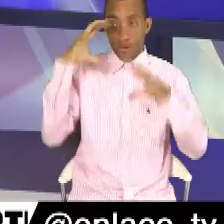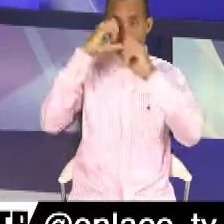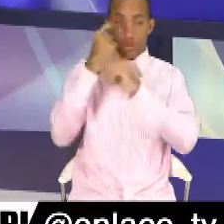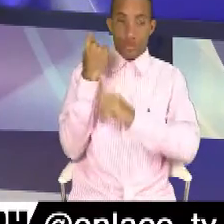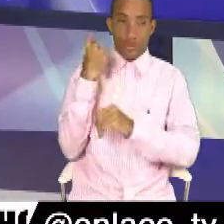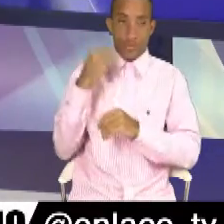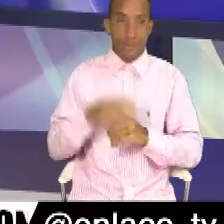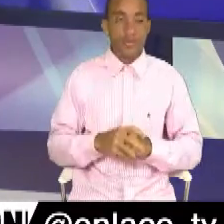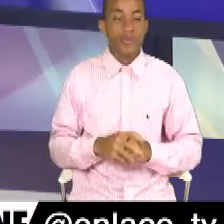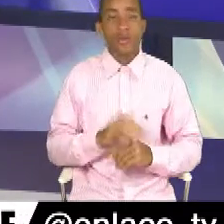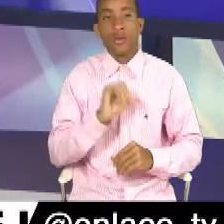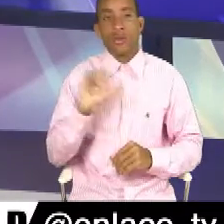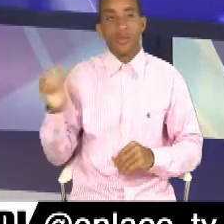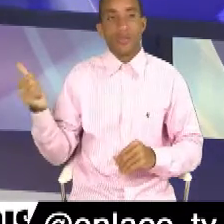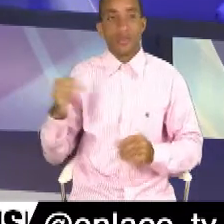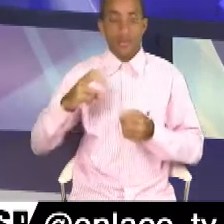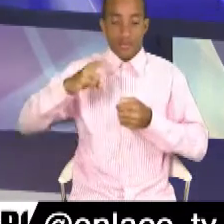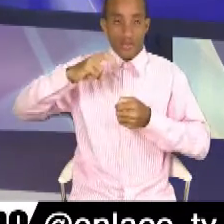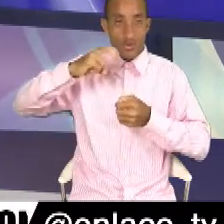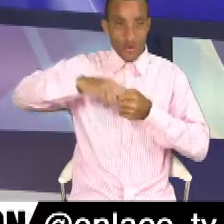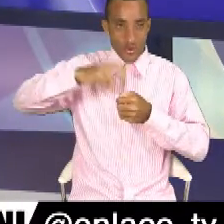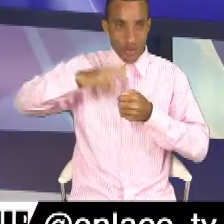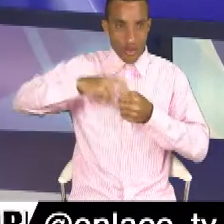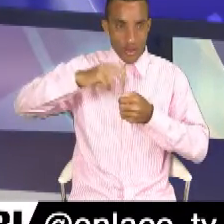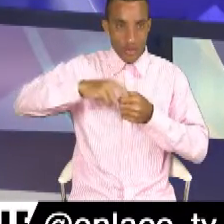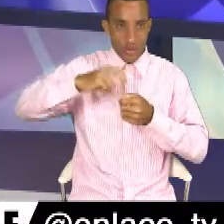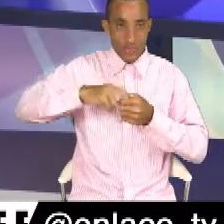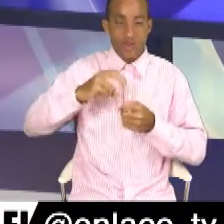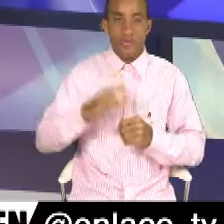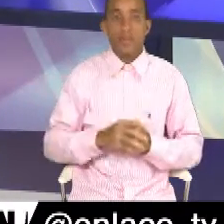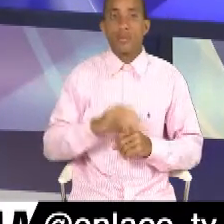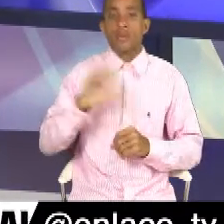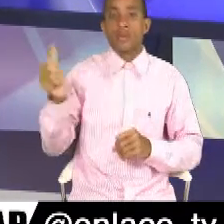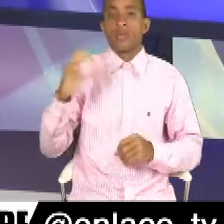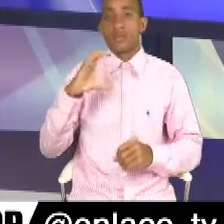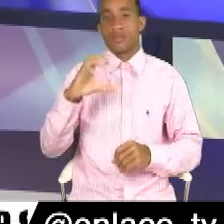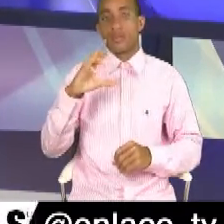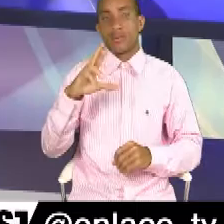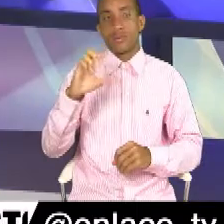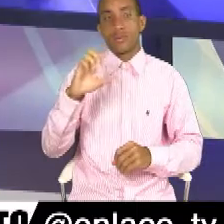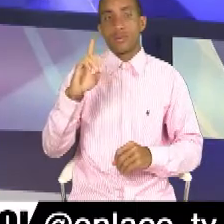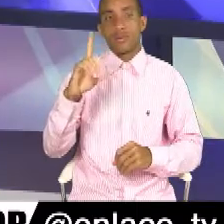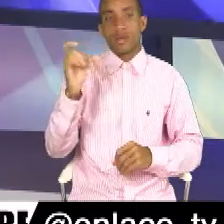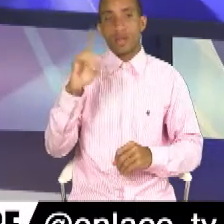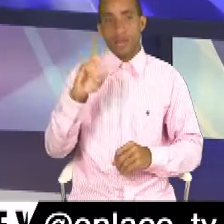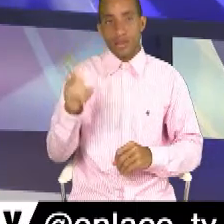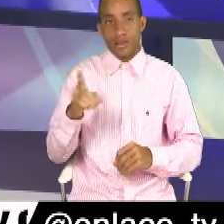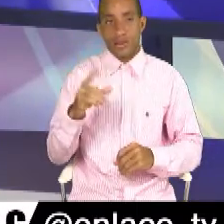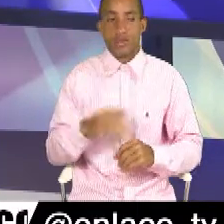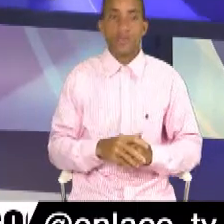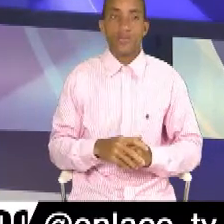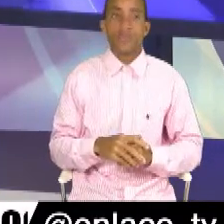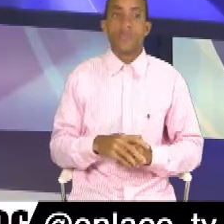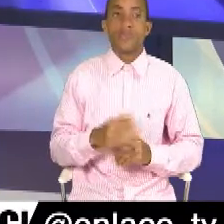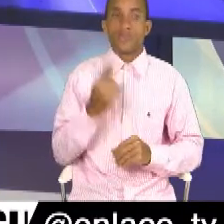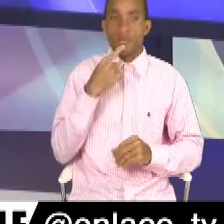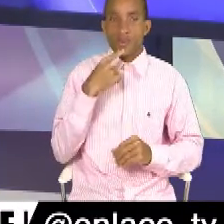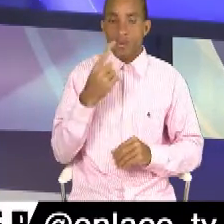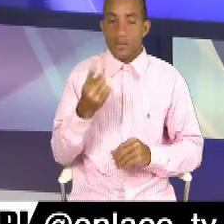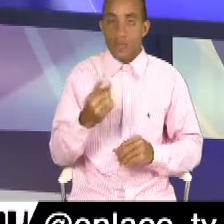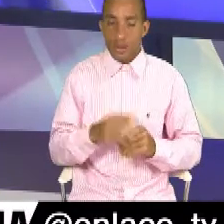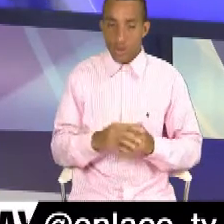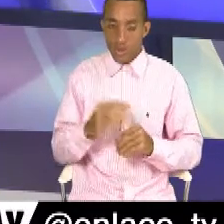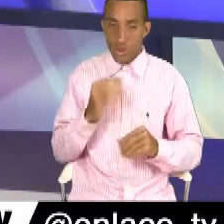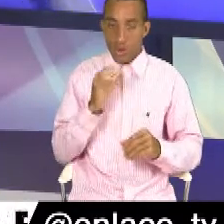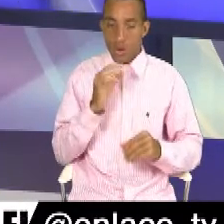noticias, la Corporación Regional para la Defensa de los Derechos Humanos, Credo, se pronunció sobre este caso. El hombre herido, quien al parecer portaba un arma de fuego,